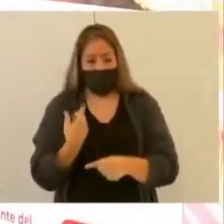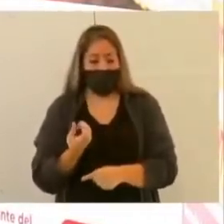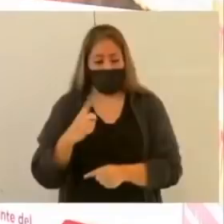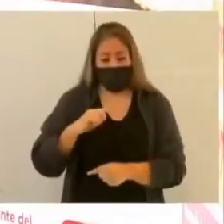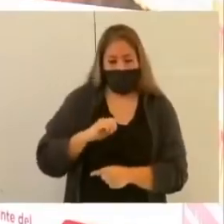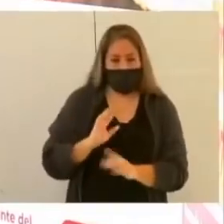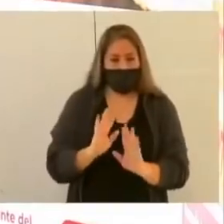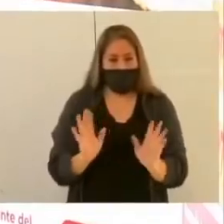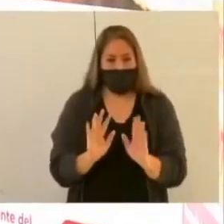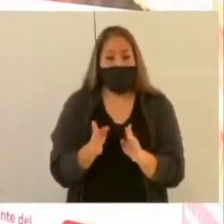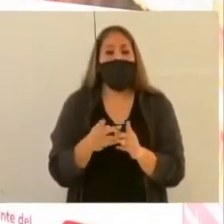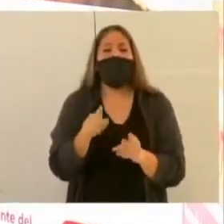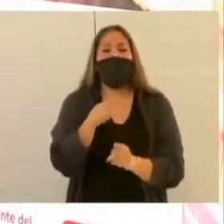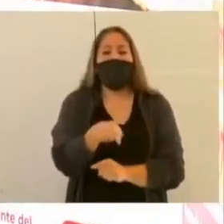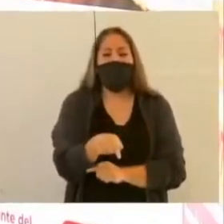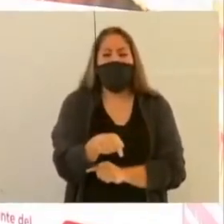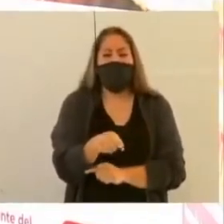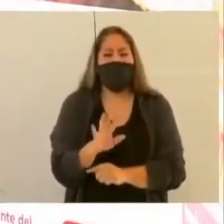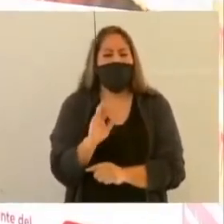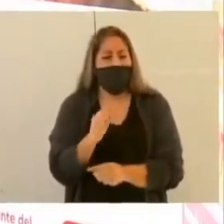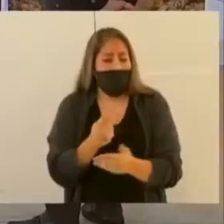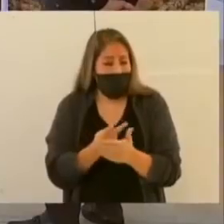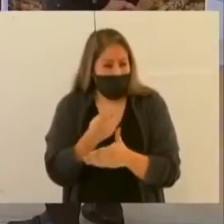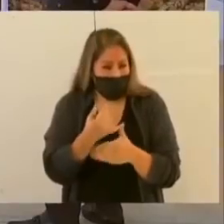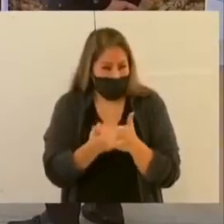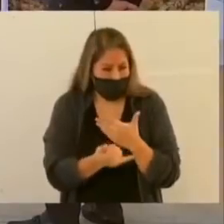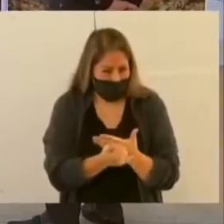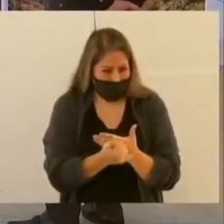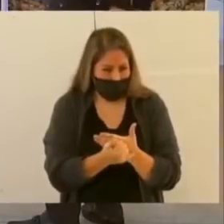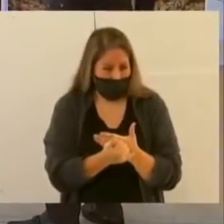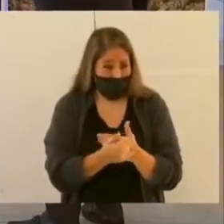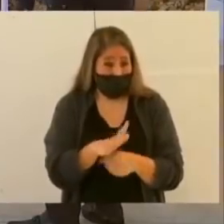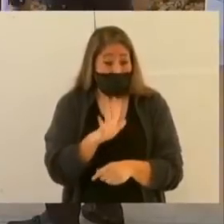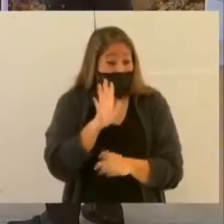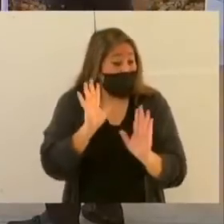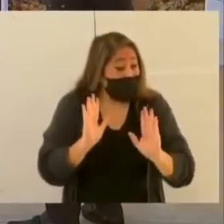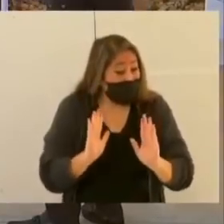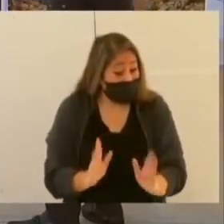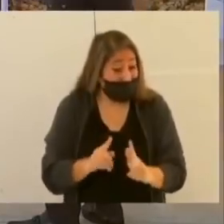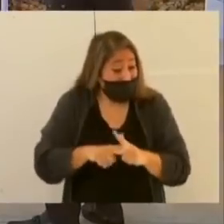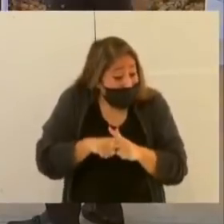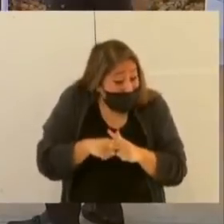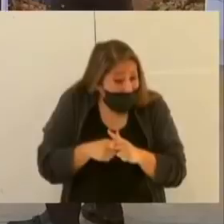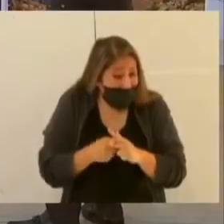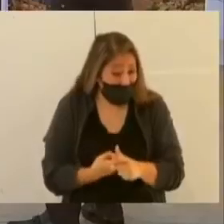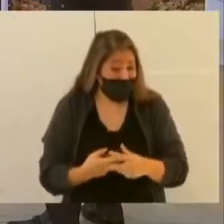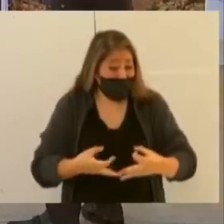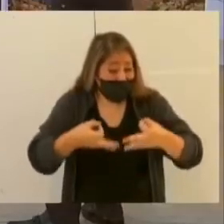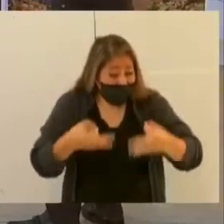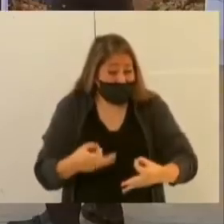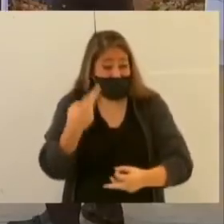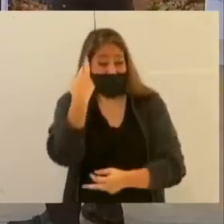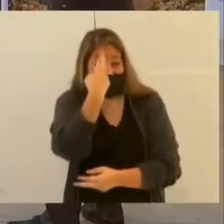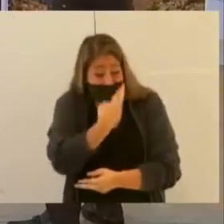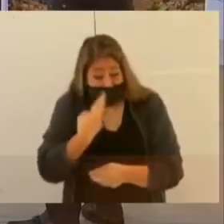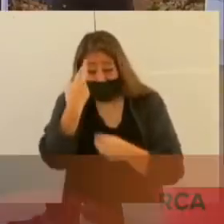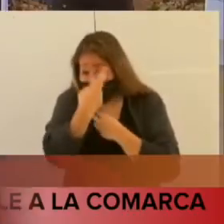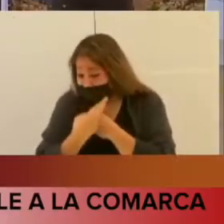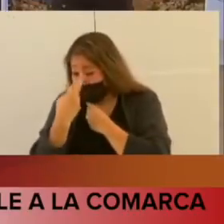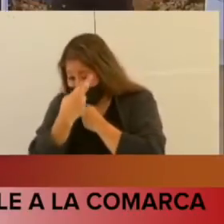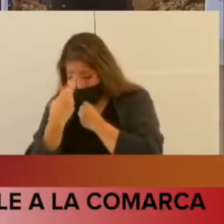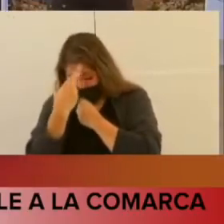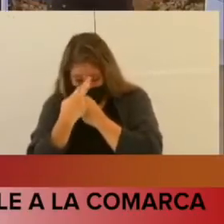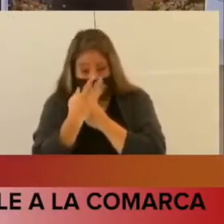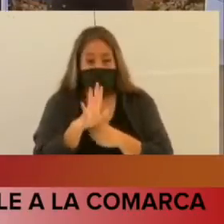no se considere un proyecto si no se realizan trabajos de mejorar la eficiencia de conducción